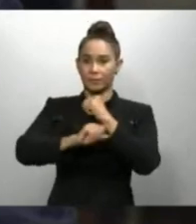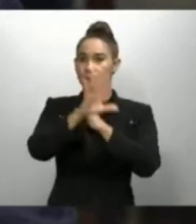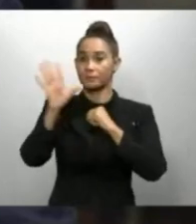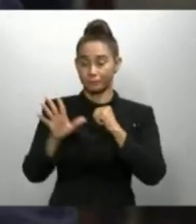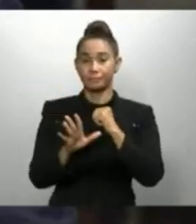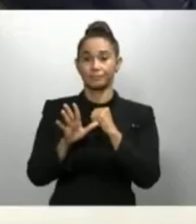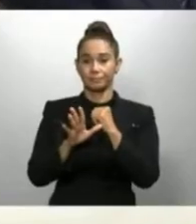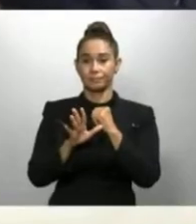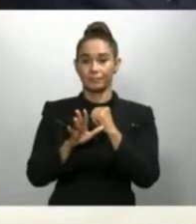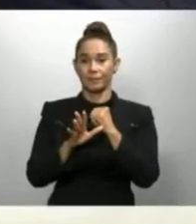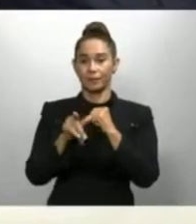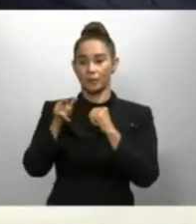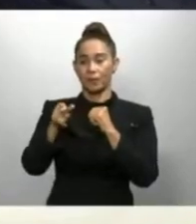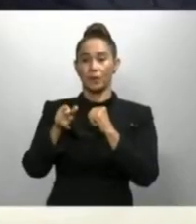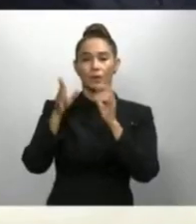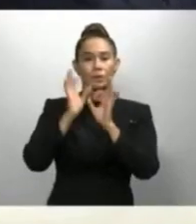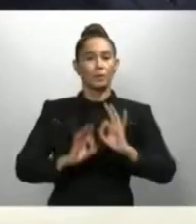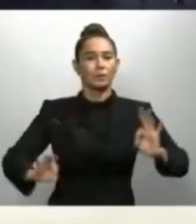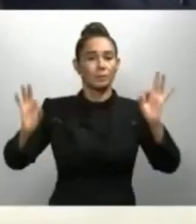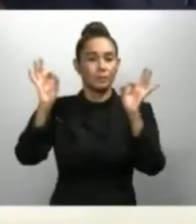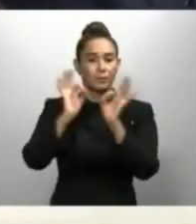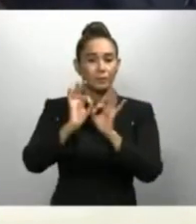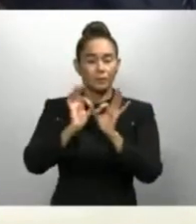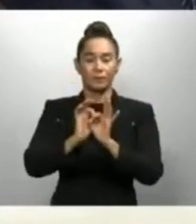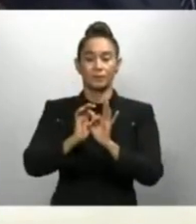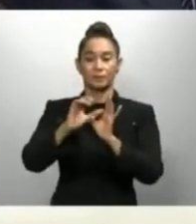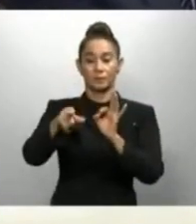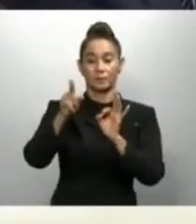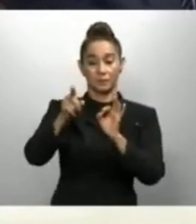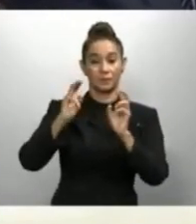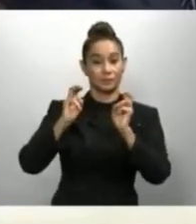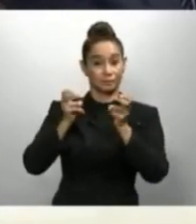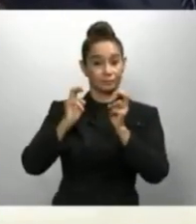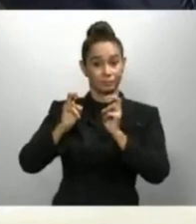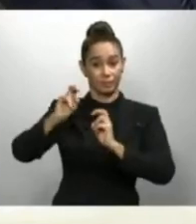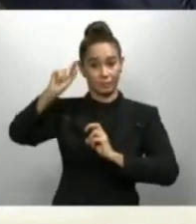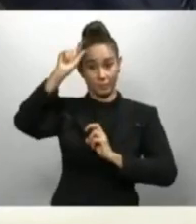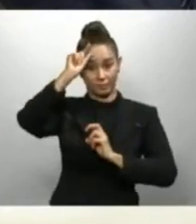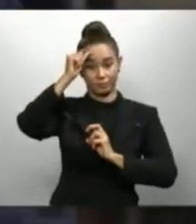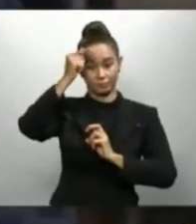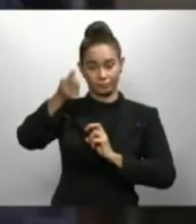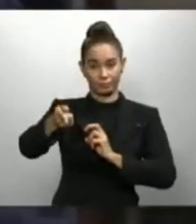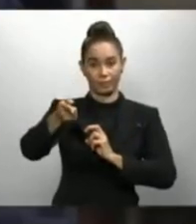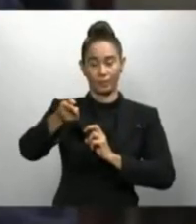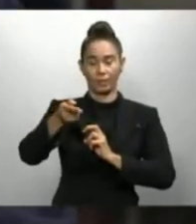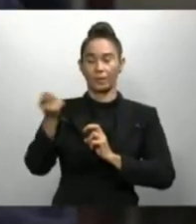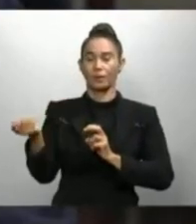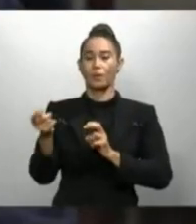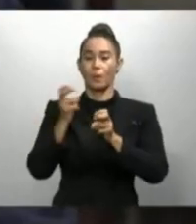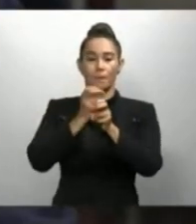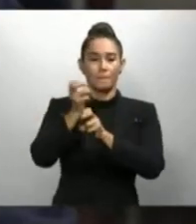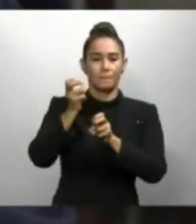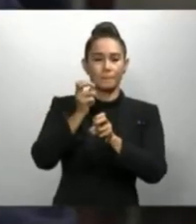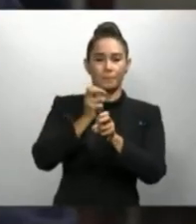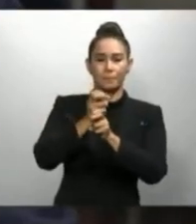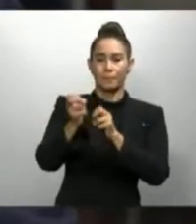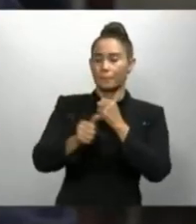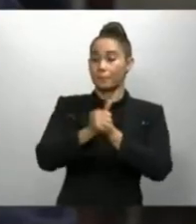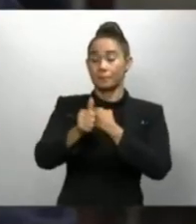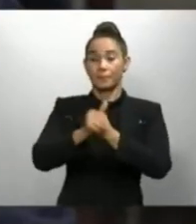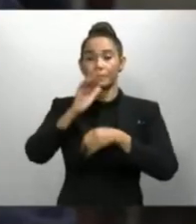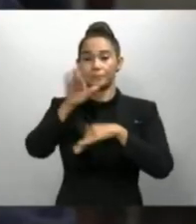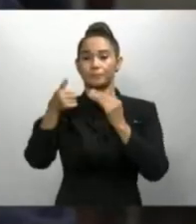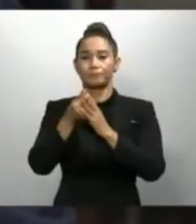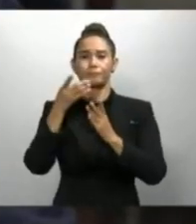contundente del nivel de importancia que le da este gobierno a situaciones que afectan la vida de todos los dominicanos. En este